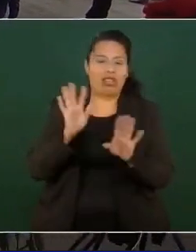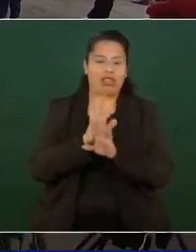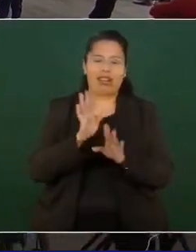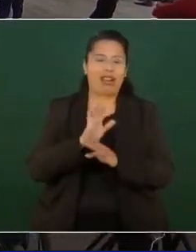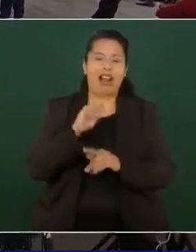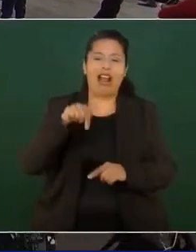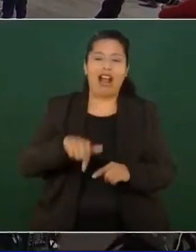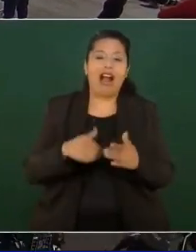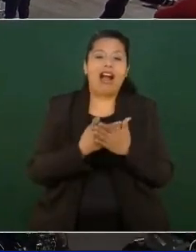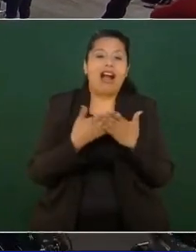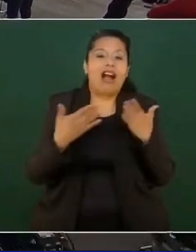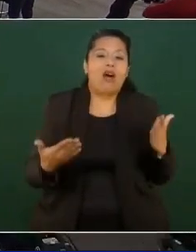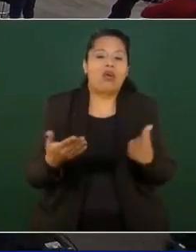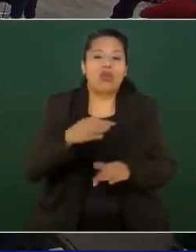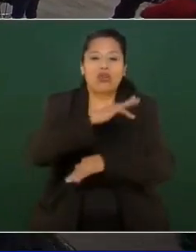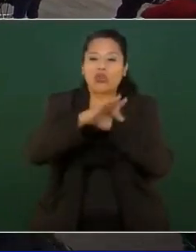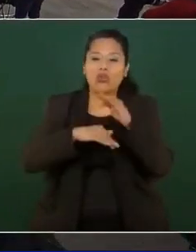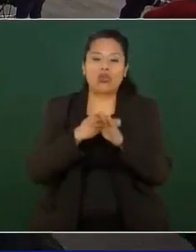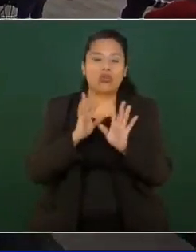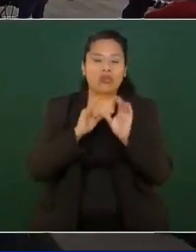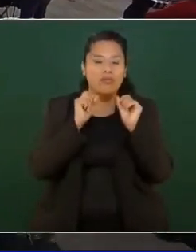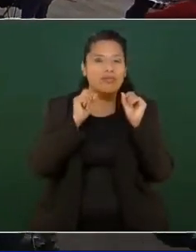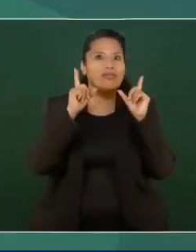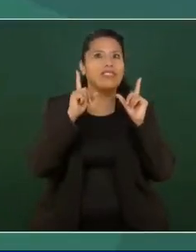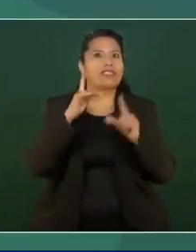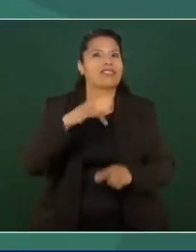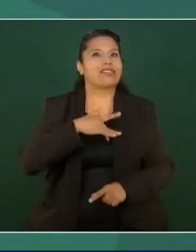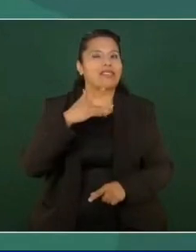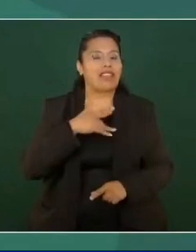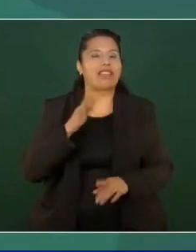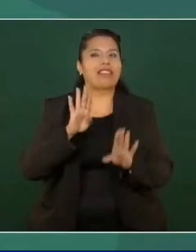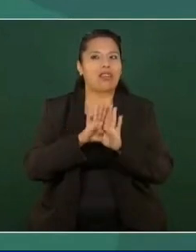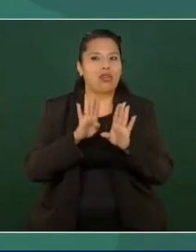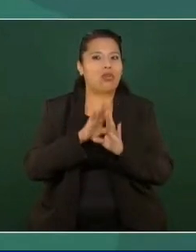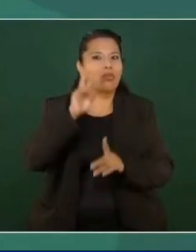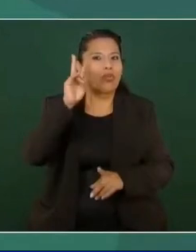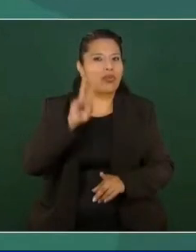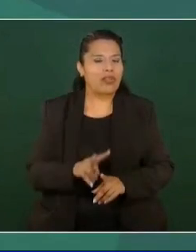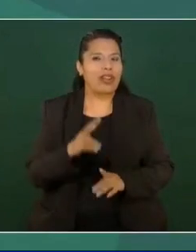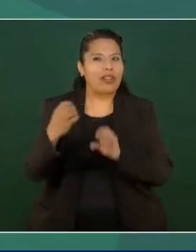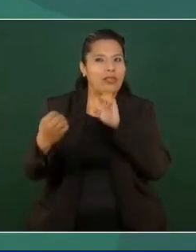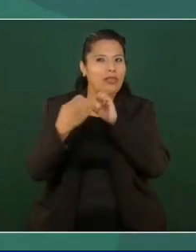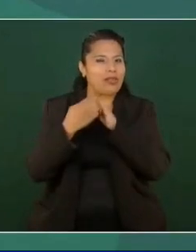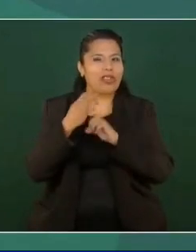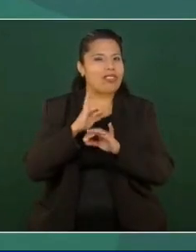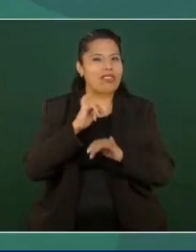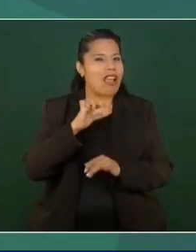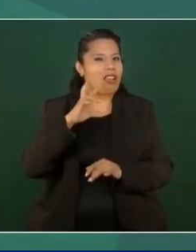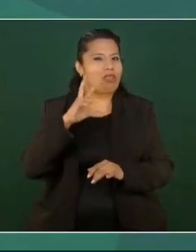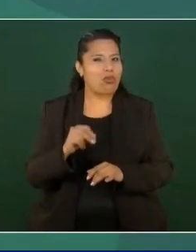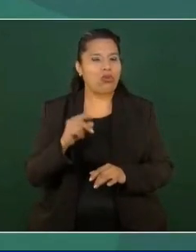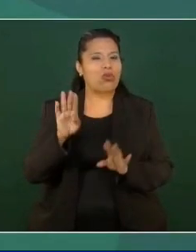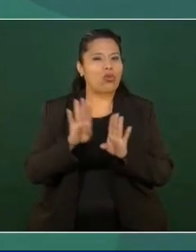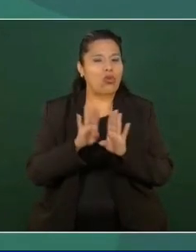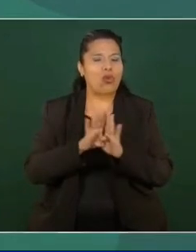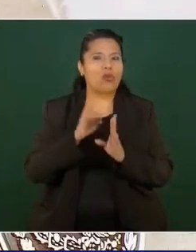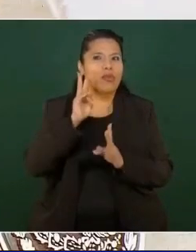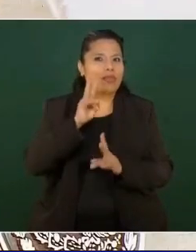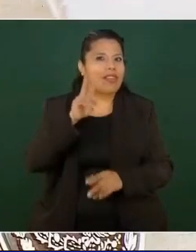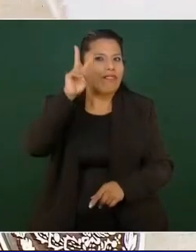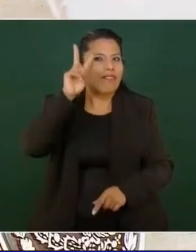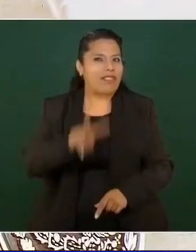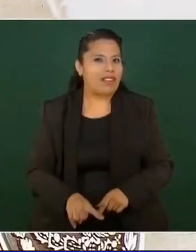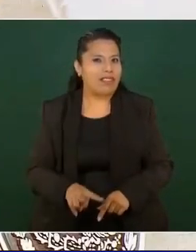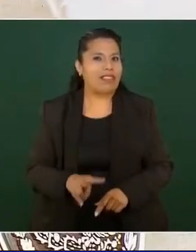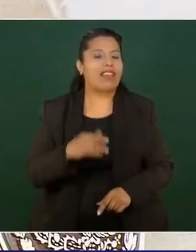Por eso el país va saliendo, vamos transformando,